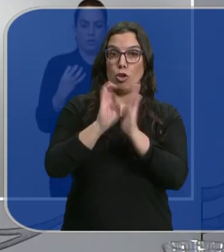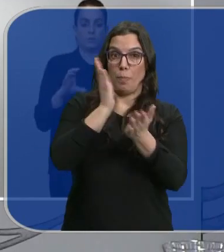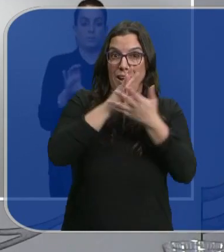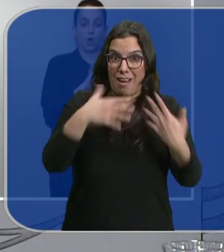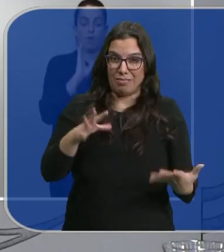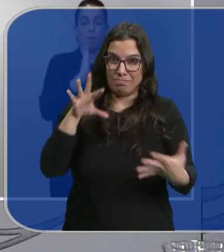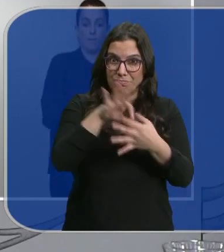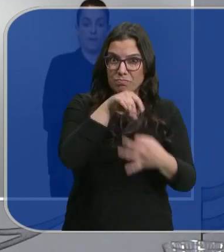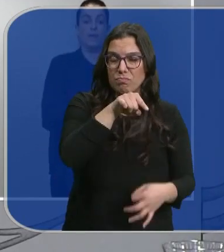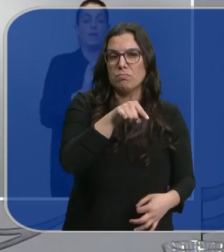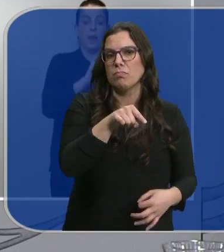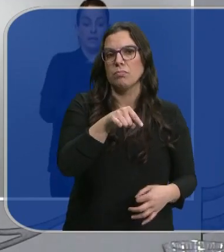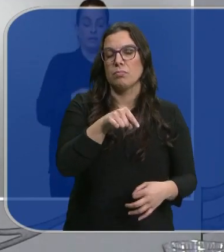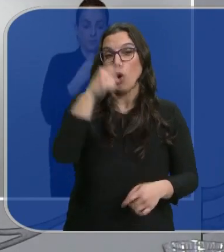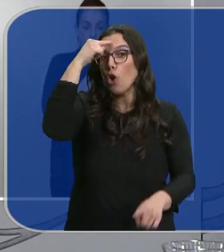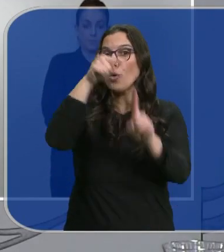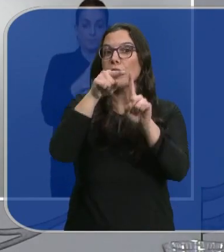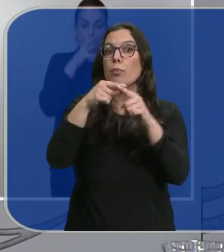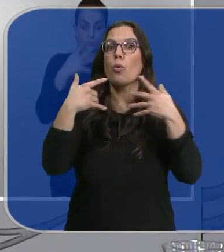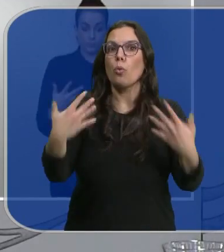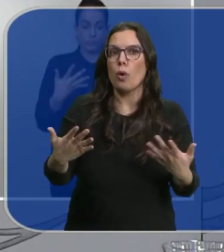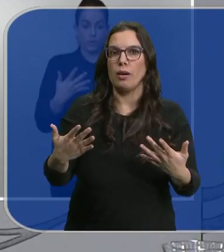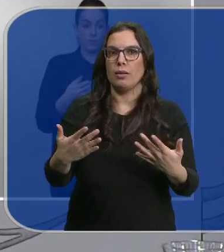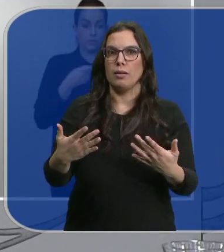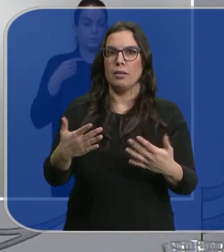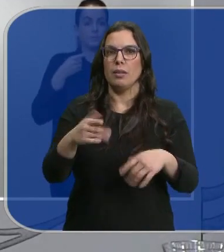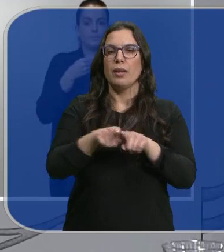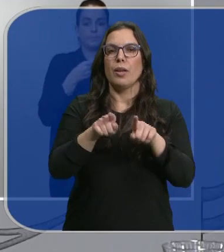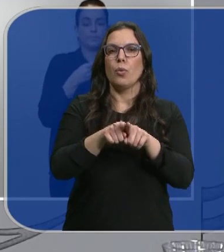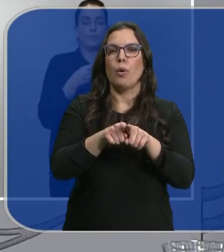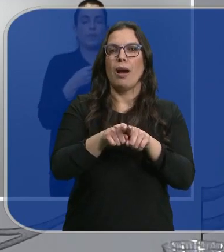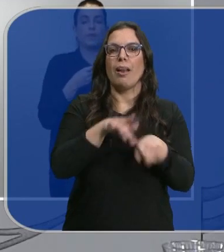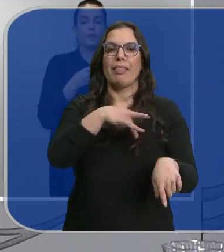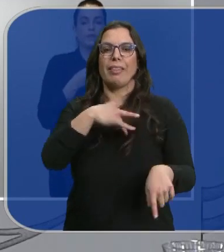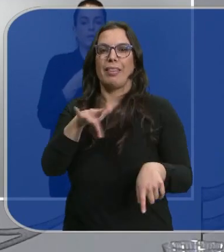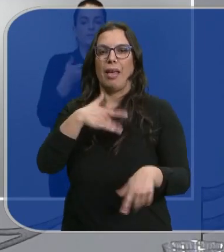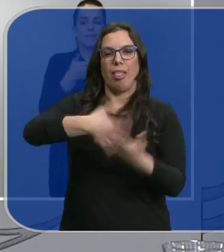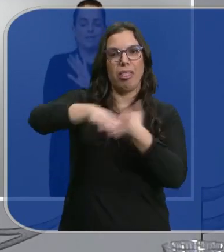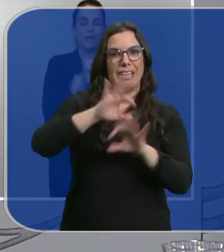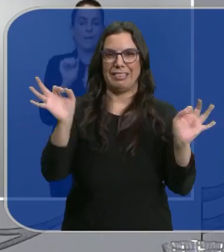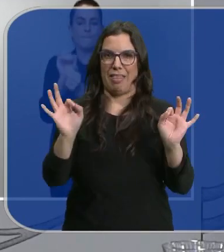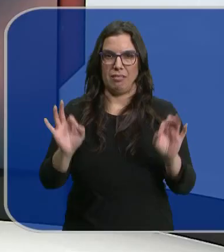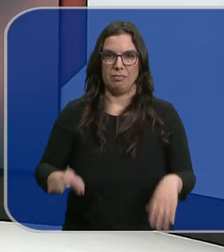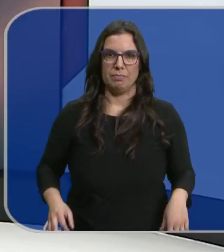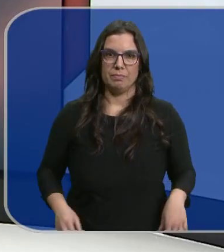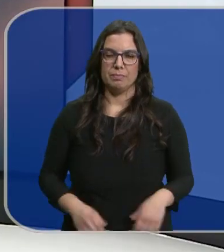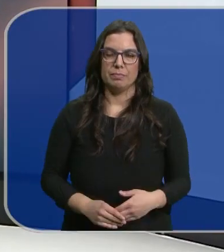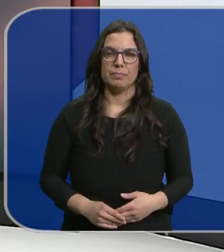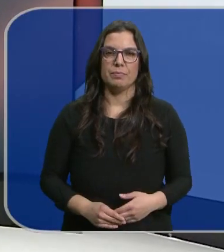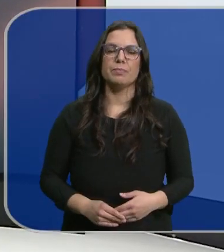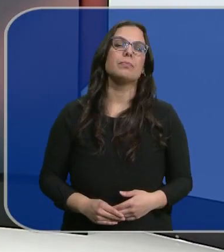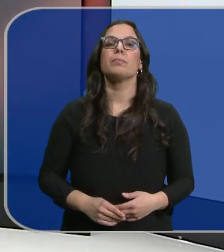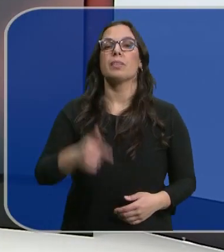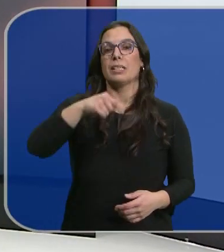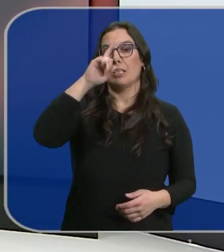términos precisamente hacia donde va dirigida es hacia no despenalizar ningún tipo de malversación. El